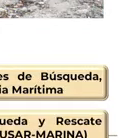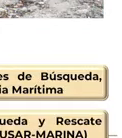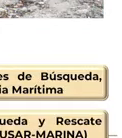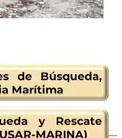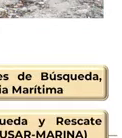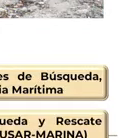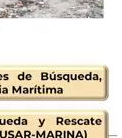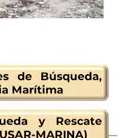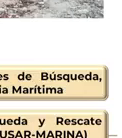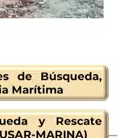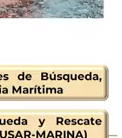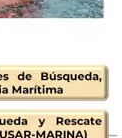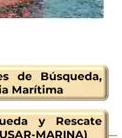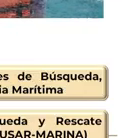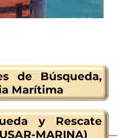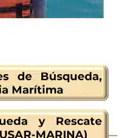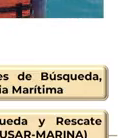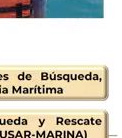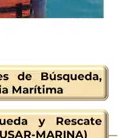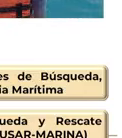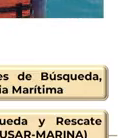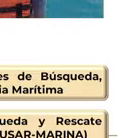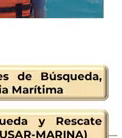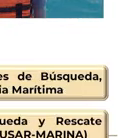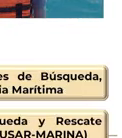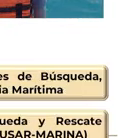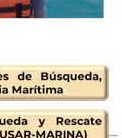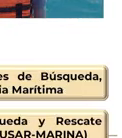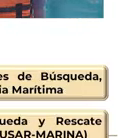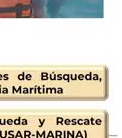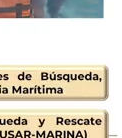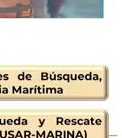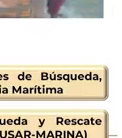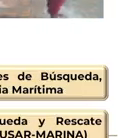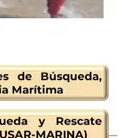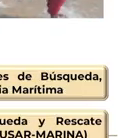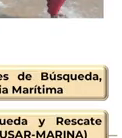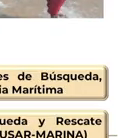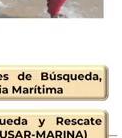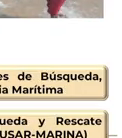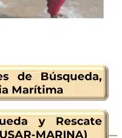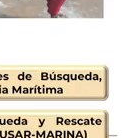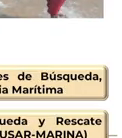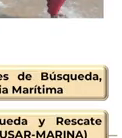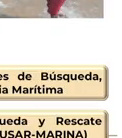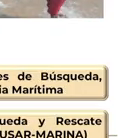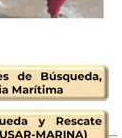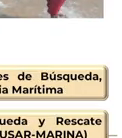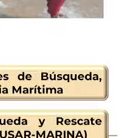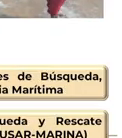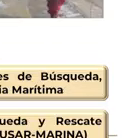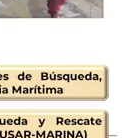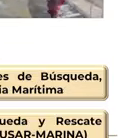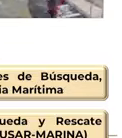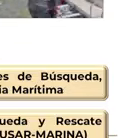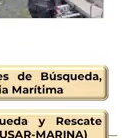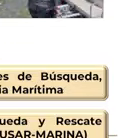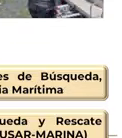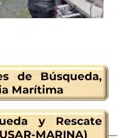con 2.164 elementos participando de Fuerzas Armadas y de Guardia Nacional. Adelante, por